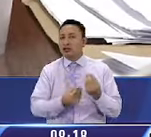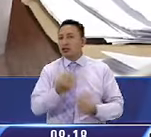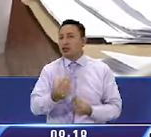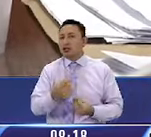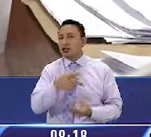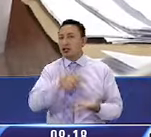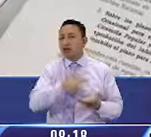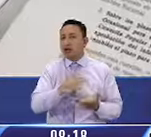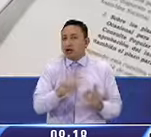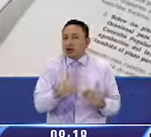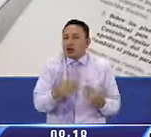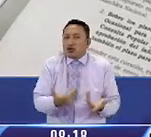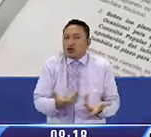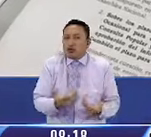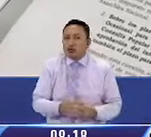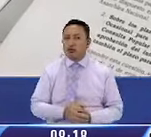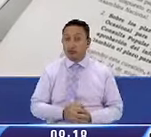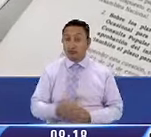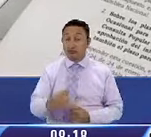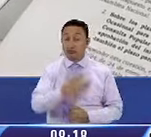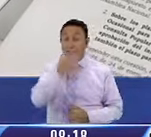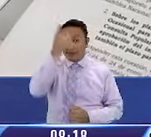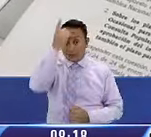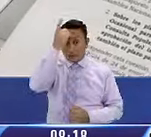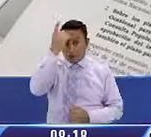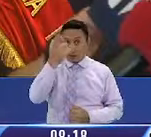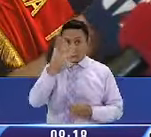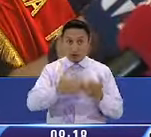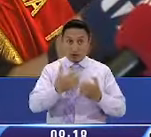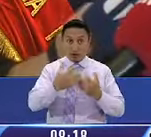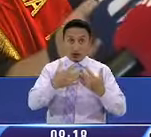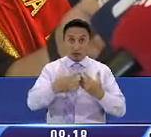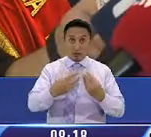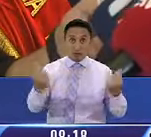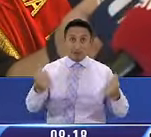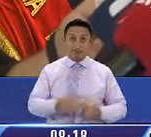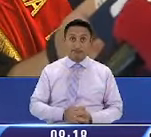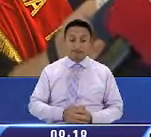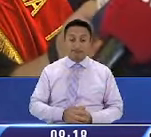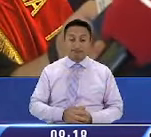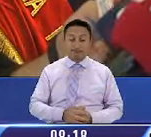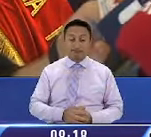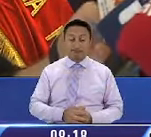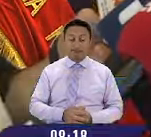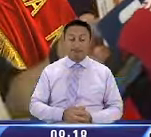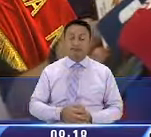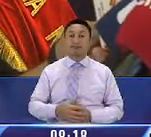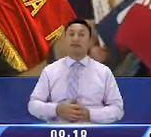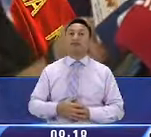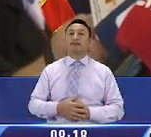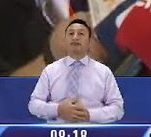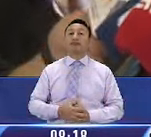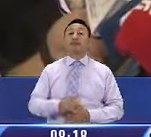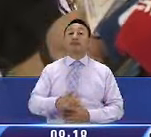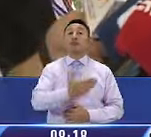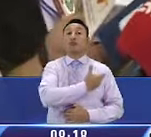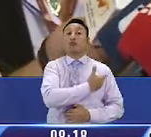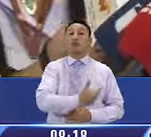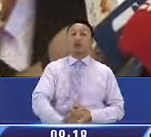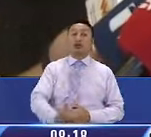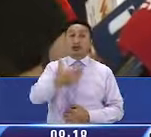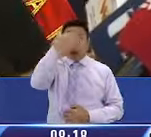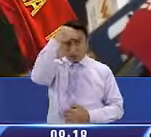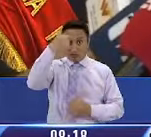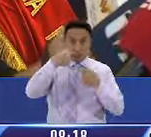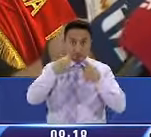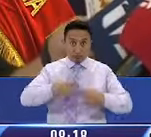sus instituciones para solventar esta crisis. El presidente de la República ha informado